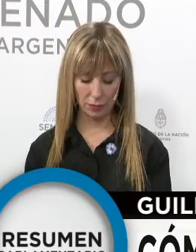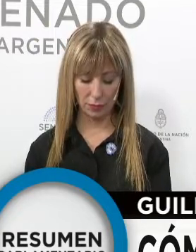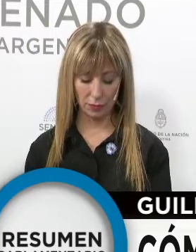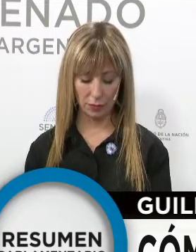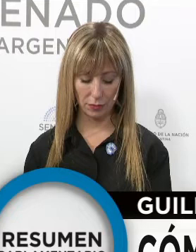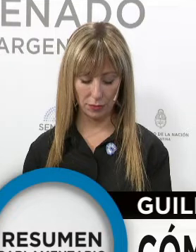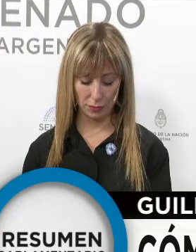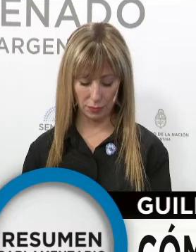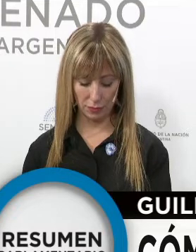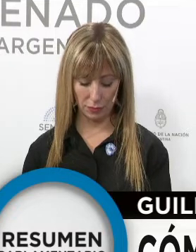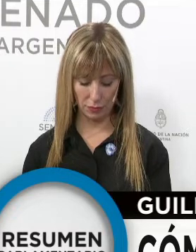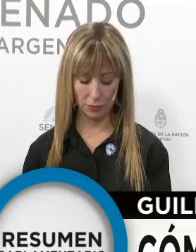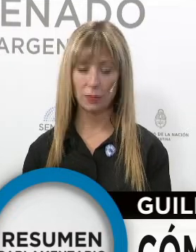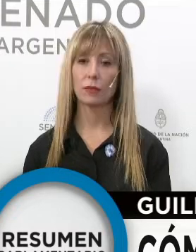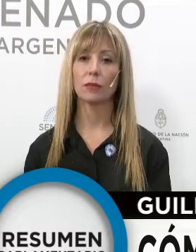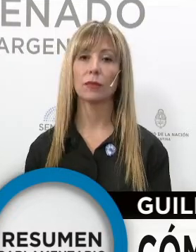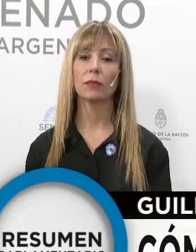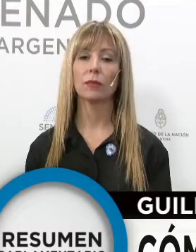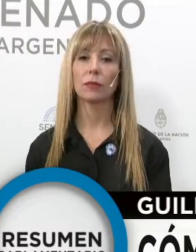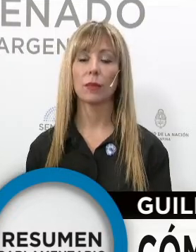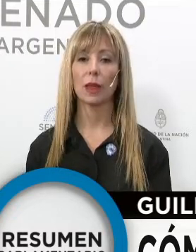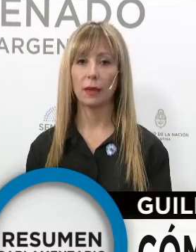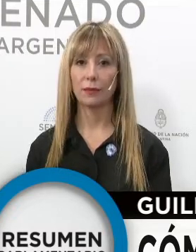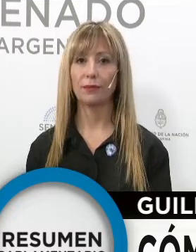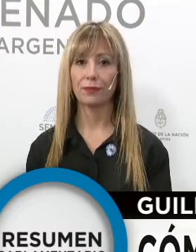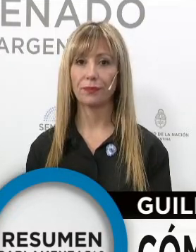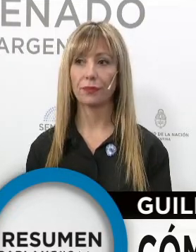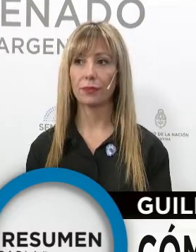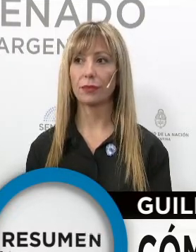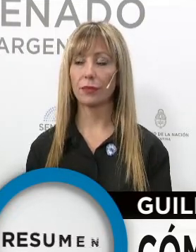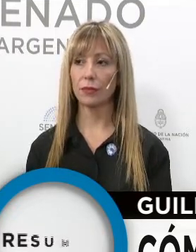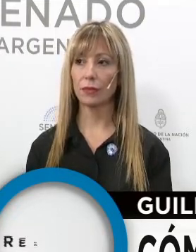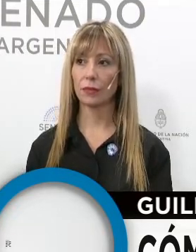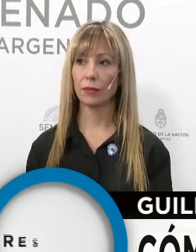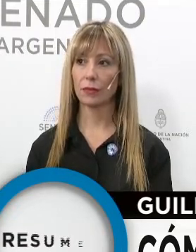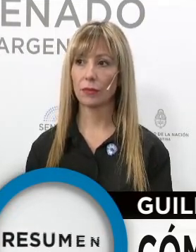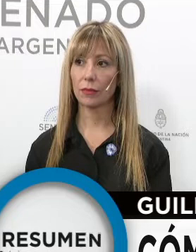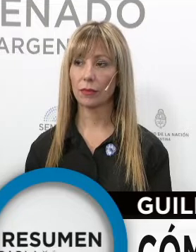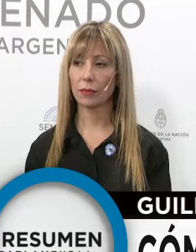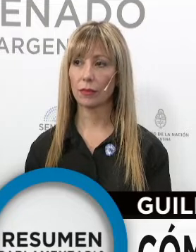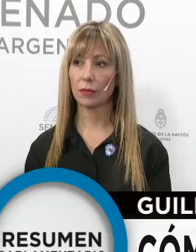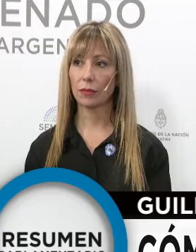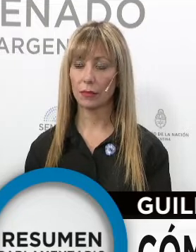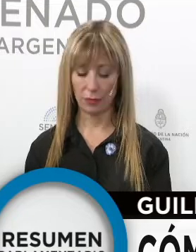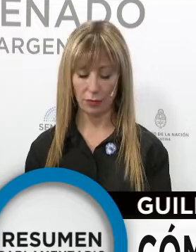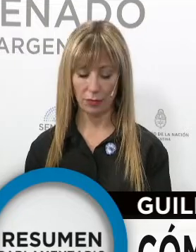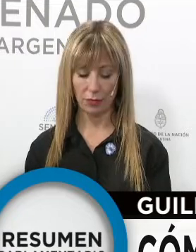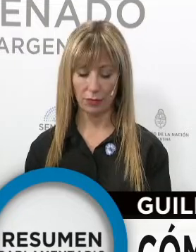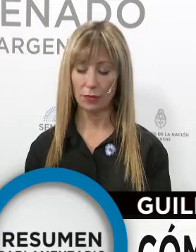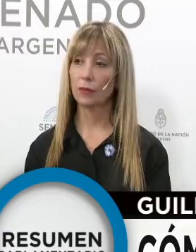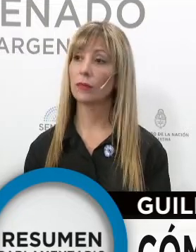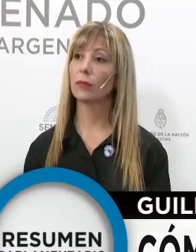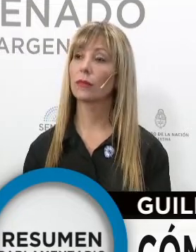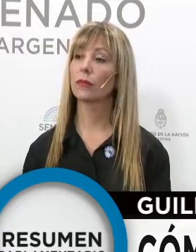fuera modificada en diputados, ¿cómo vería el tratamiento en el Senado? Bueno, yo creo que es importante. Se dio un paso, se dio media